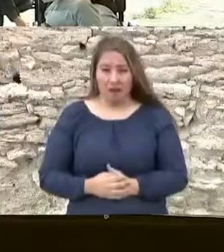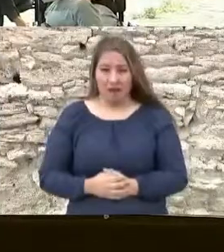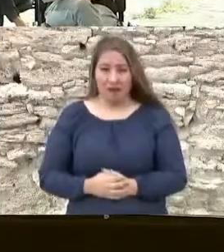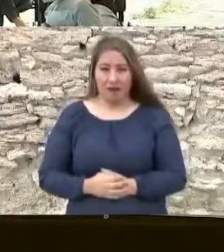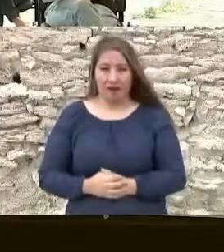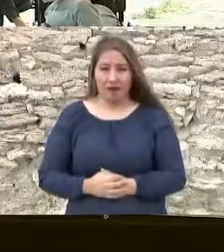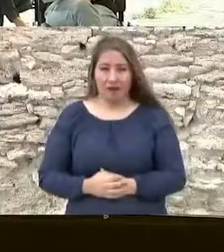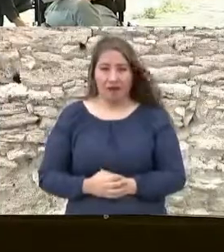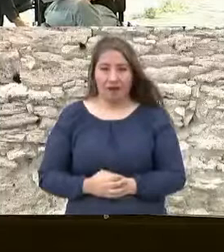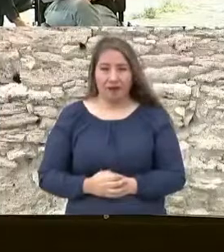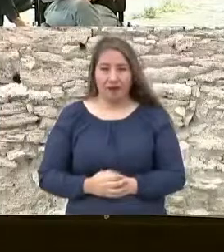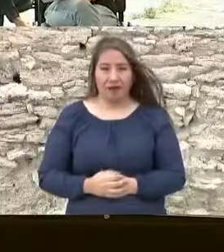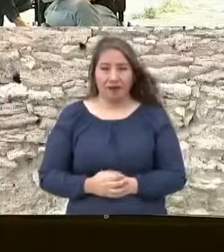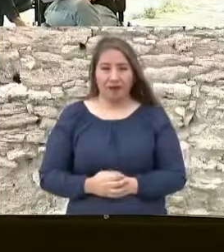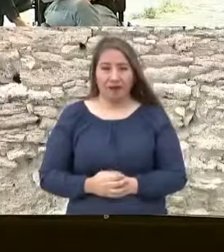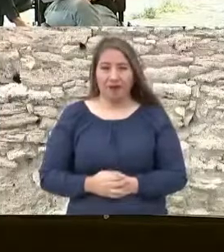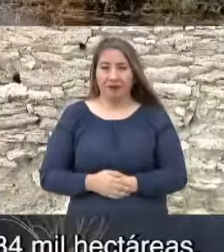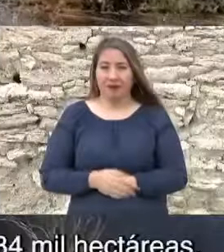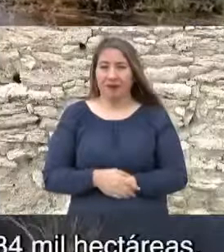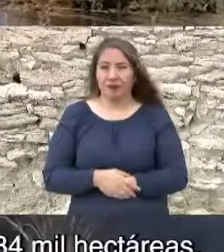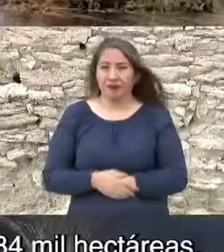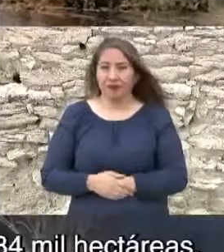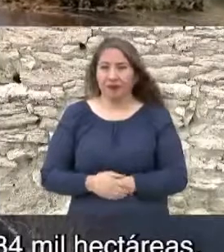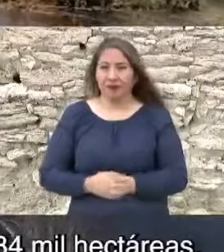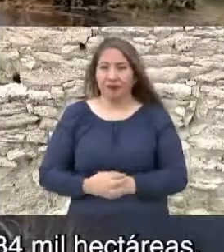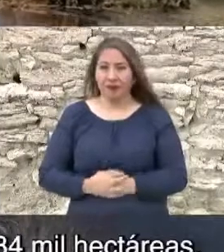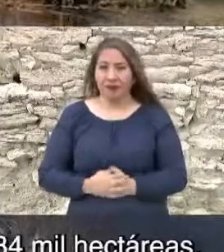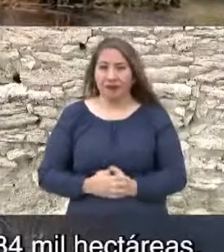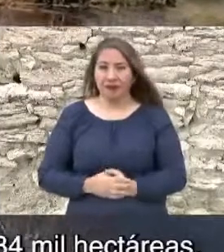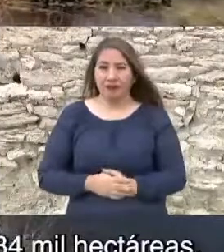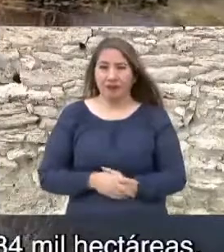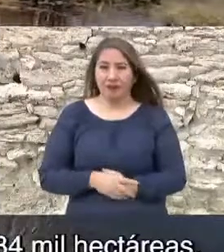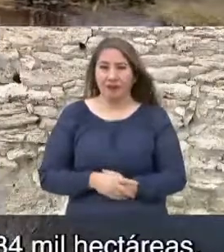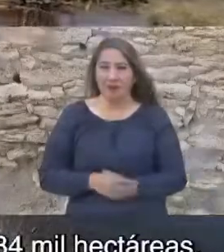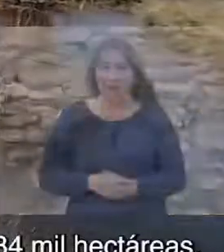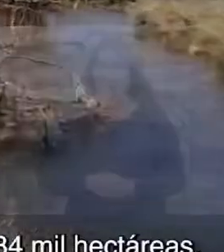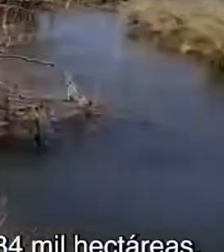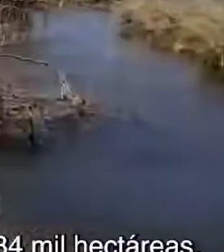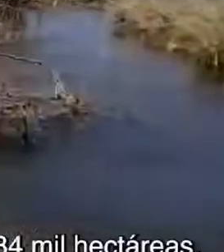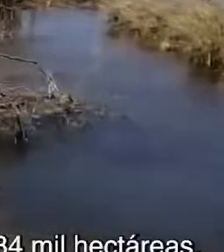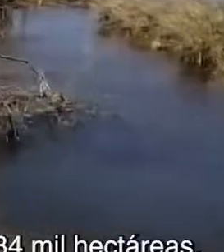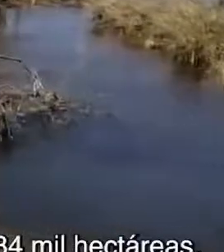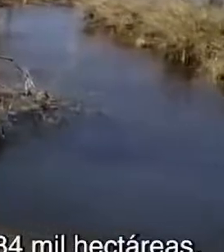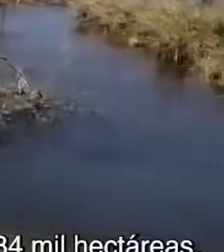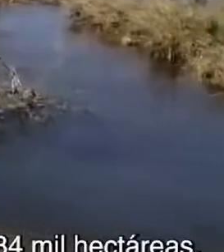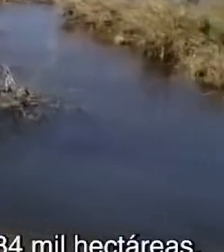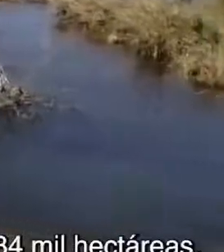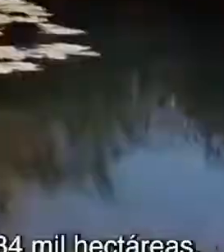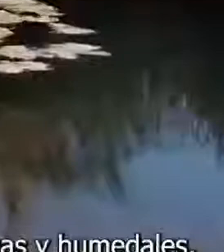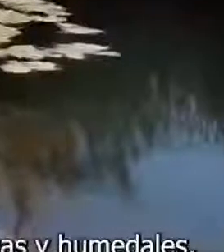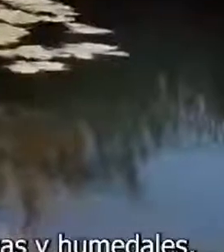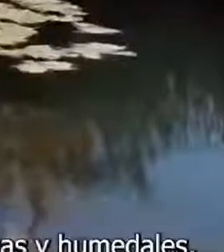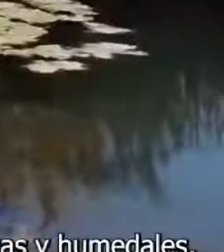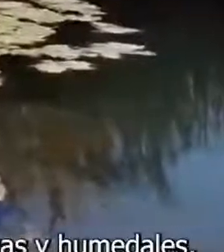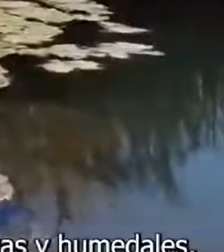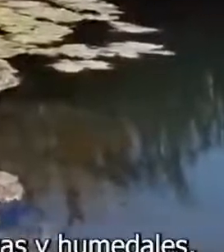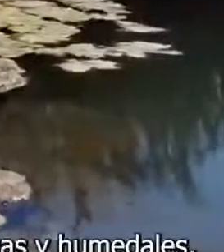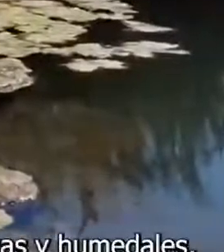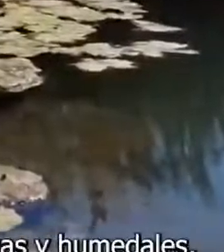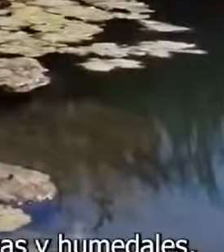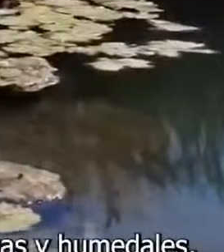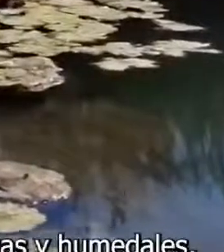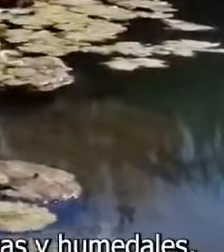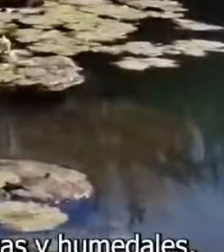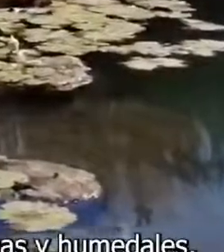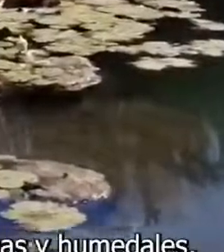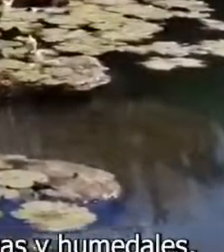El Valle de Cuatro Ciénegas es un área que abarca más de 84 mil hectáreas, donde hay